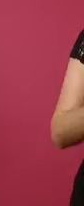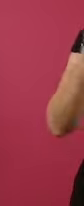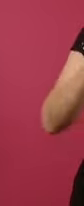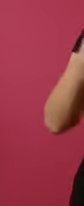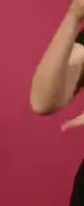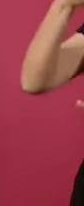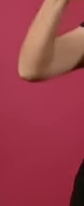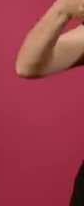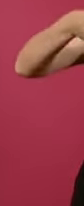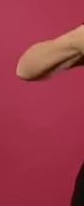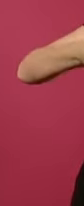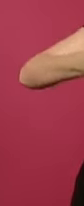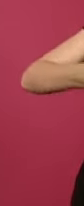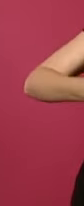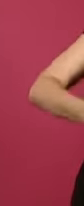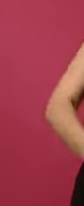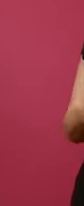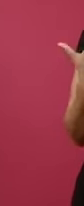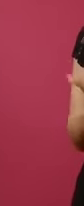Tiene que ver